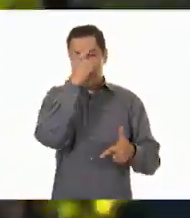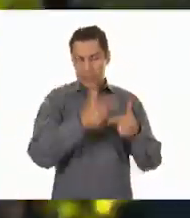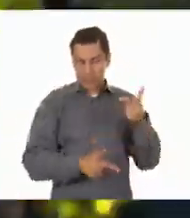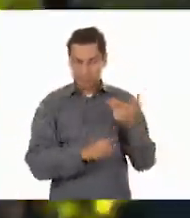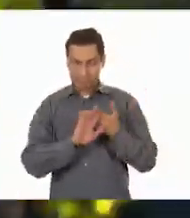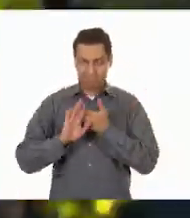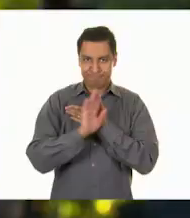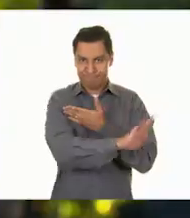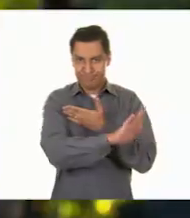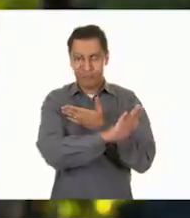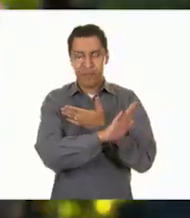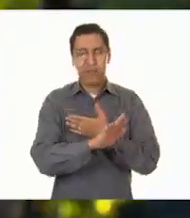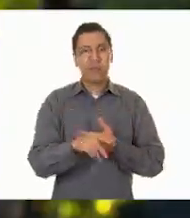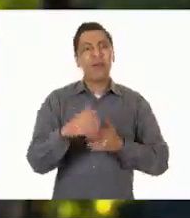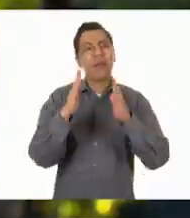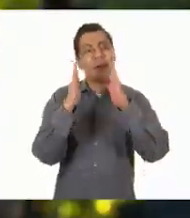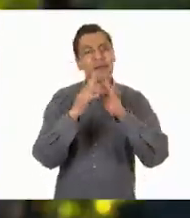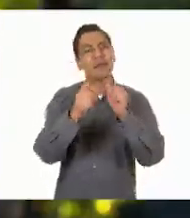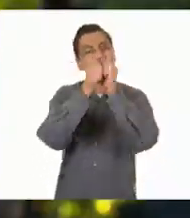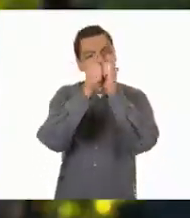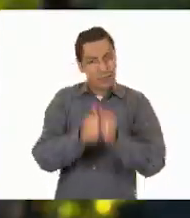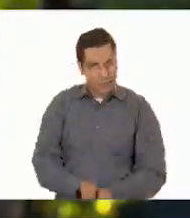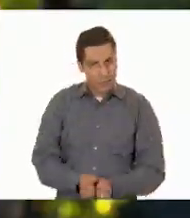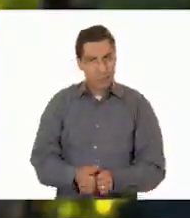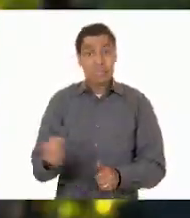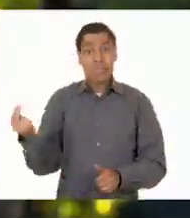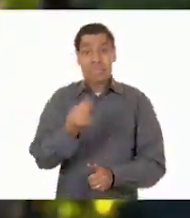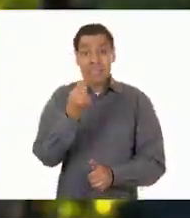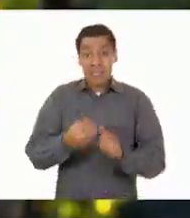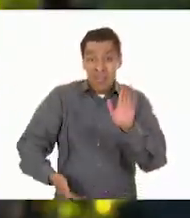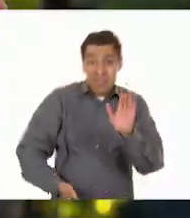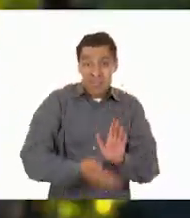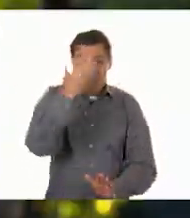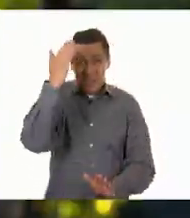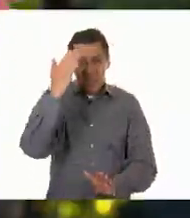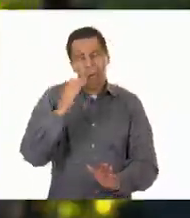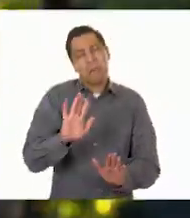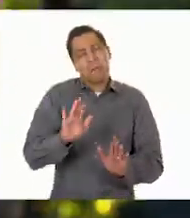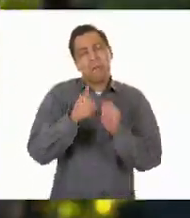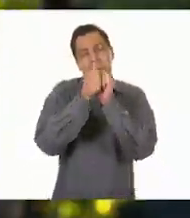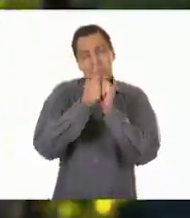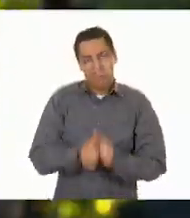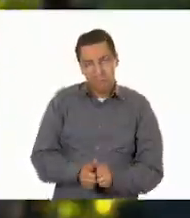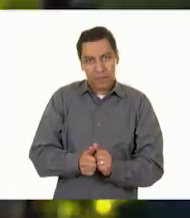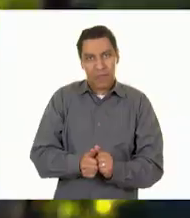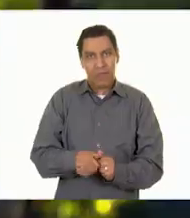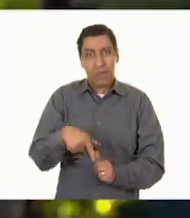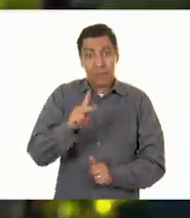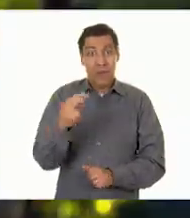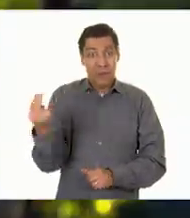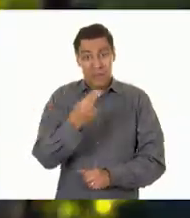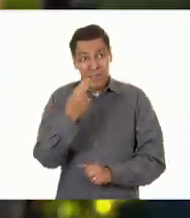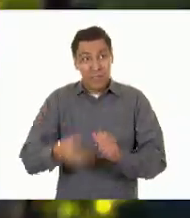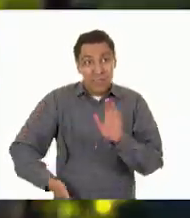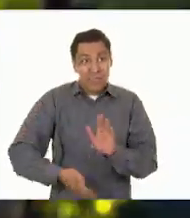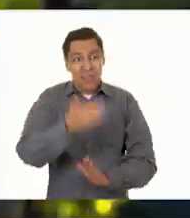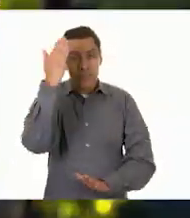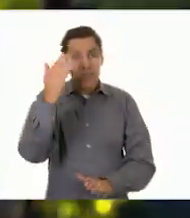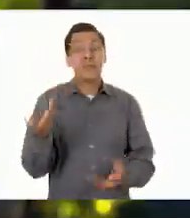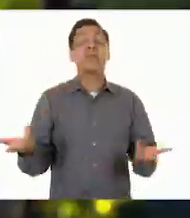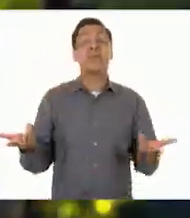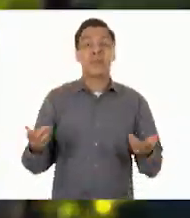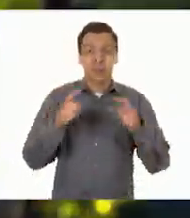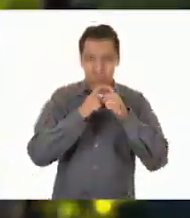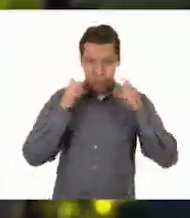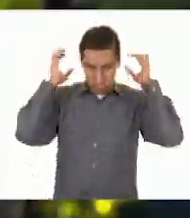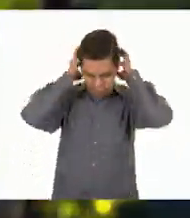no salir de casa a menos que sea muy necesario si lo haces utiliza el cubrebocas